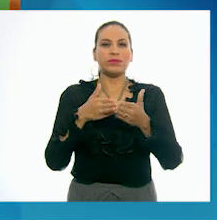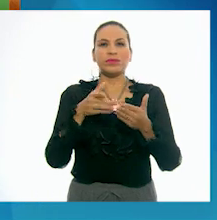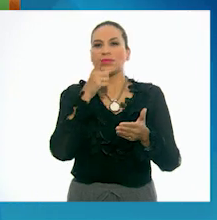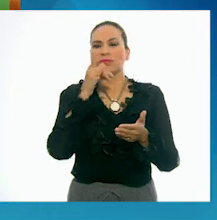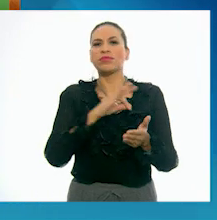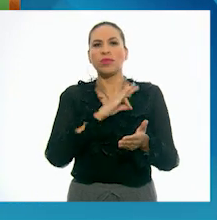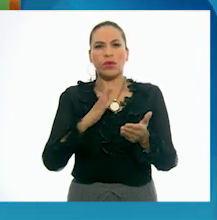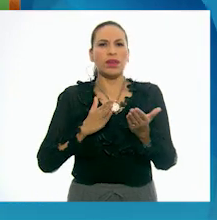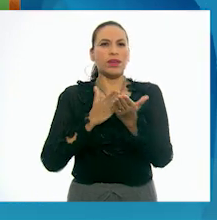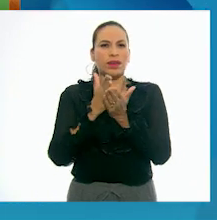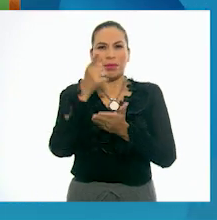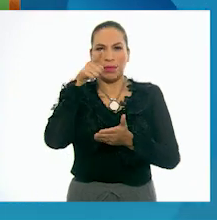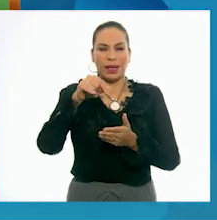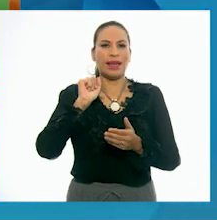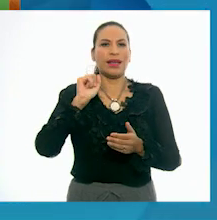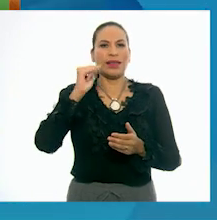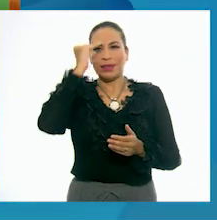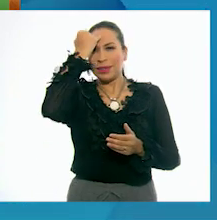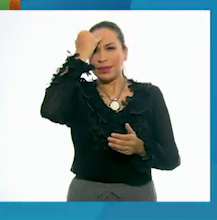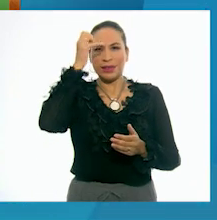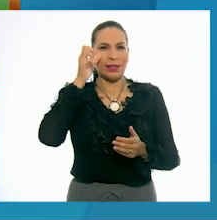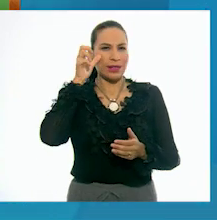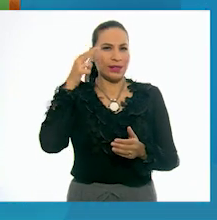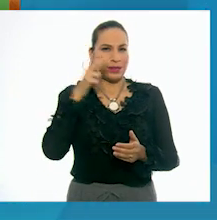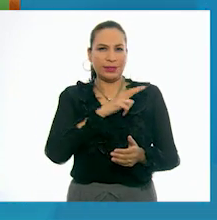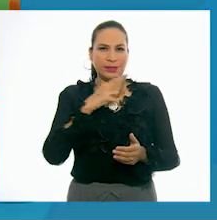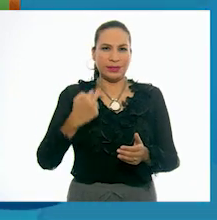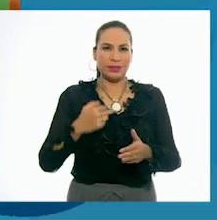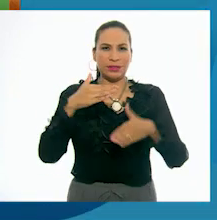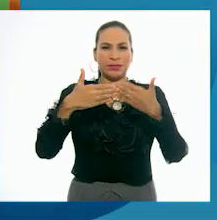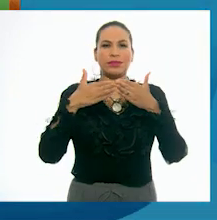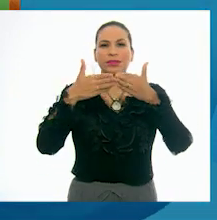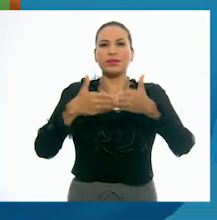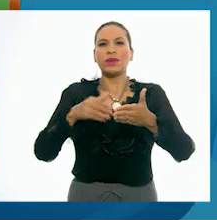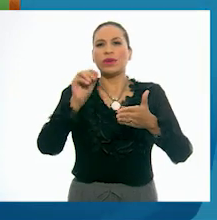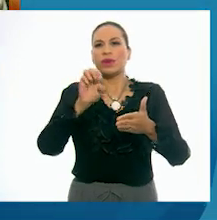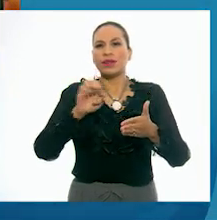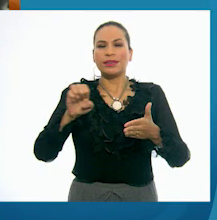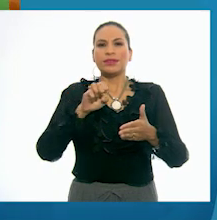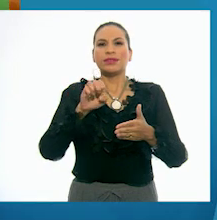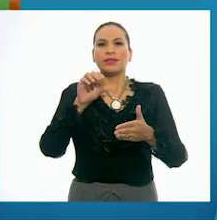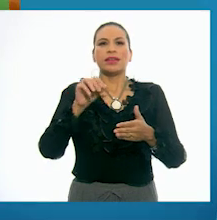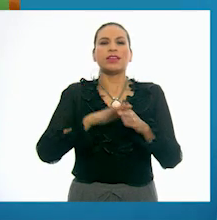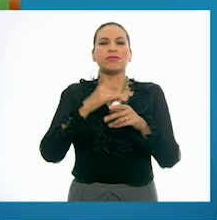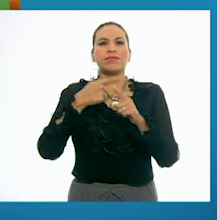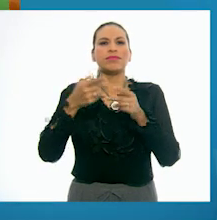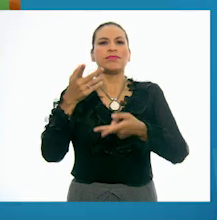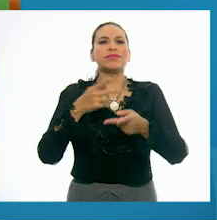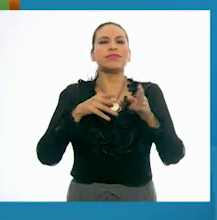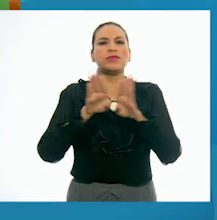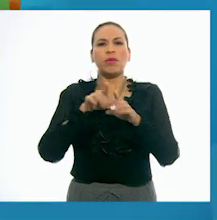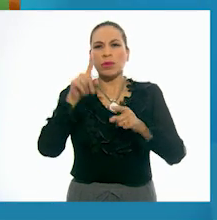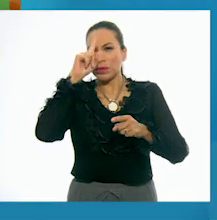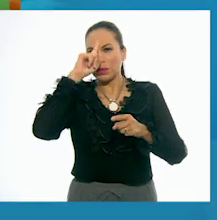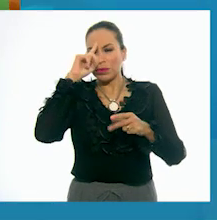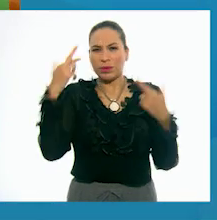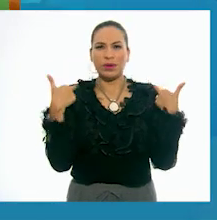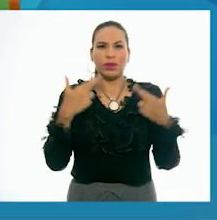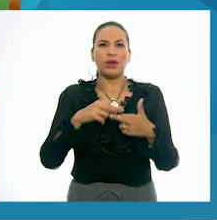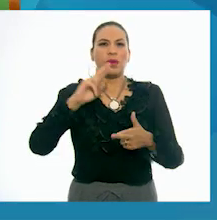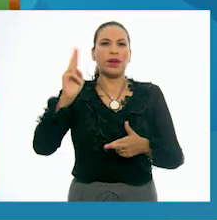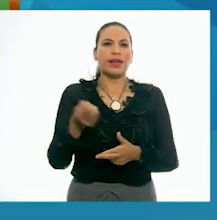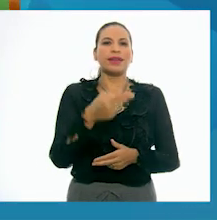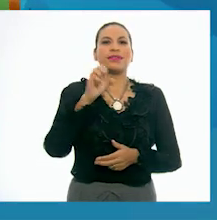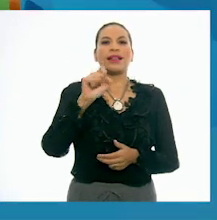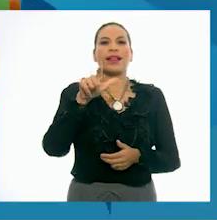que se podía llegar a India y China navegando hacia el oeste, solicitó asesoría de los profesores de la Universidad de Salamanca,